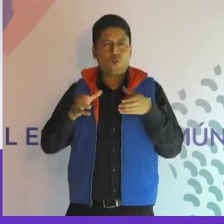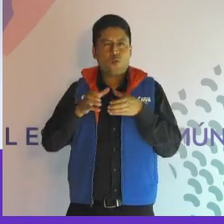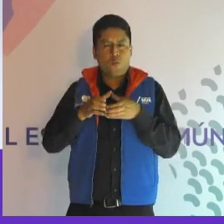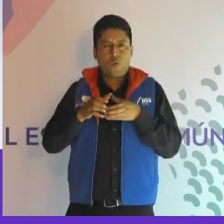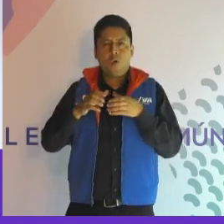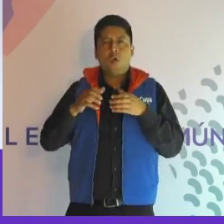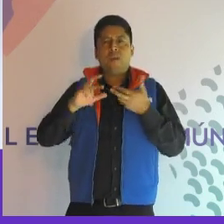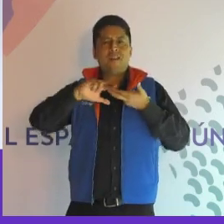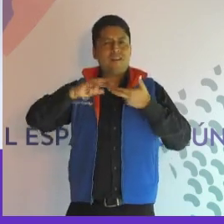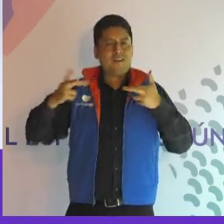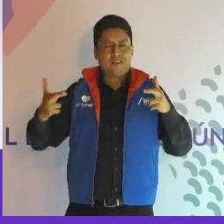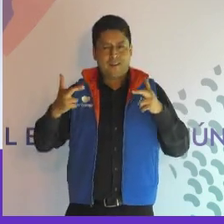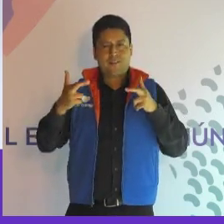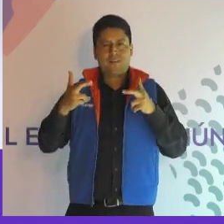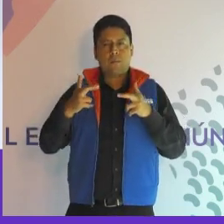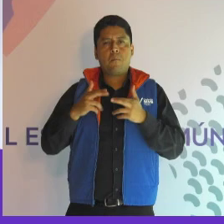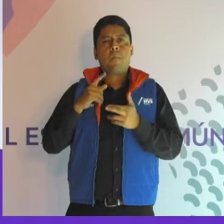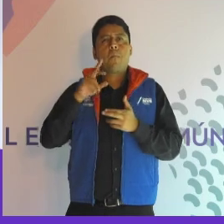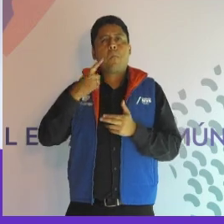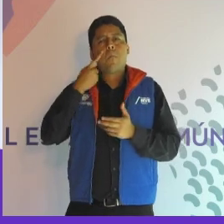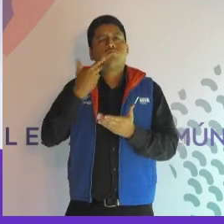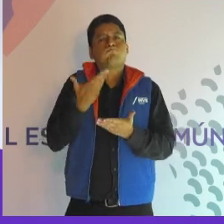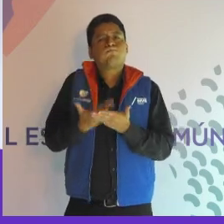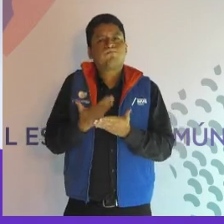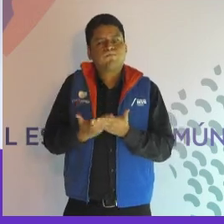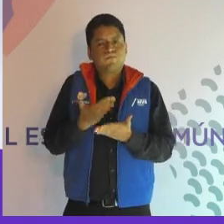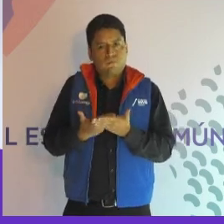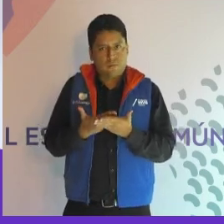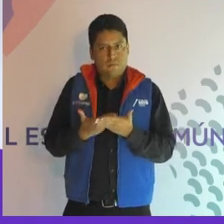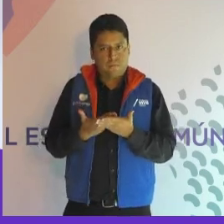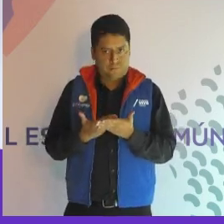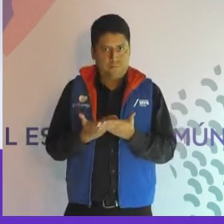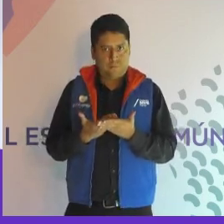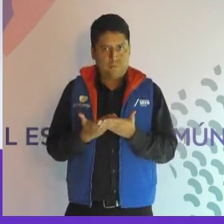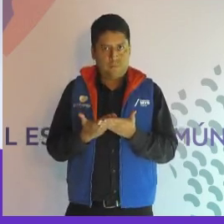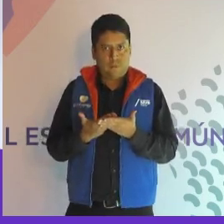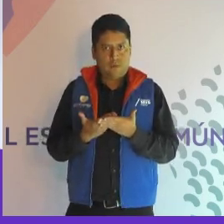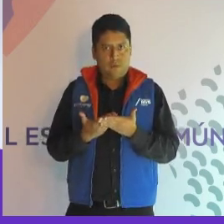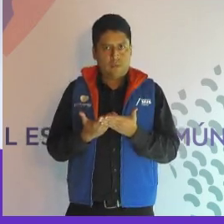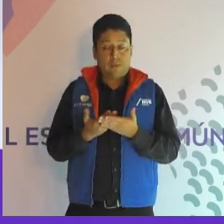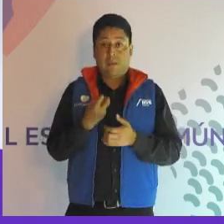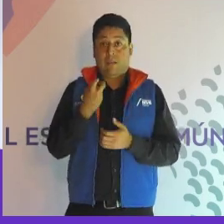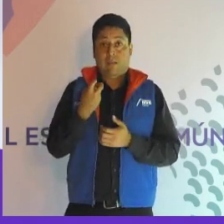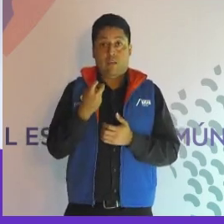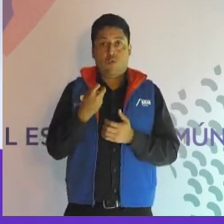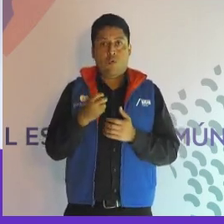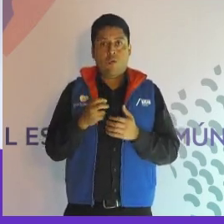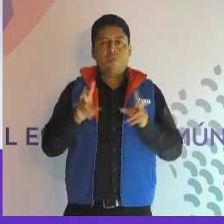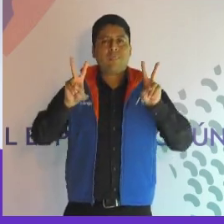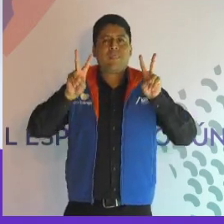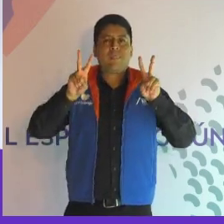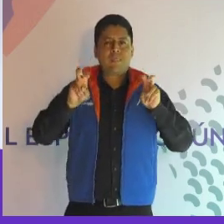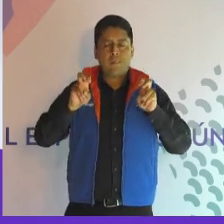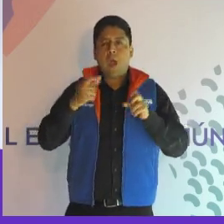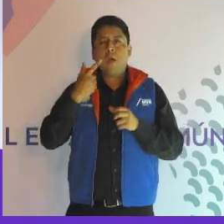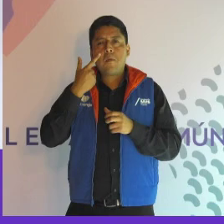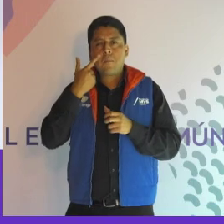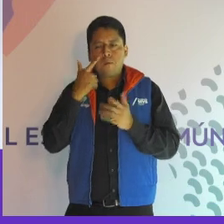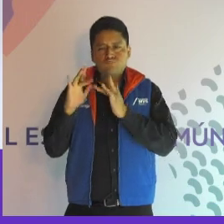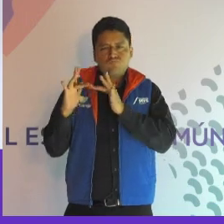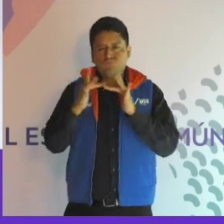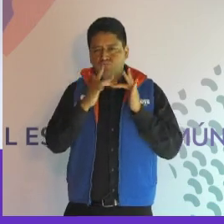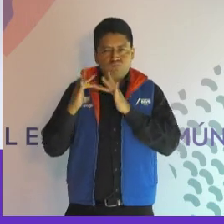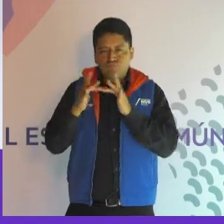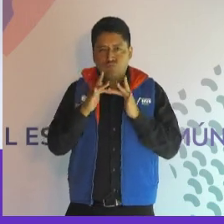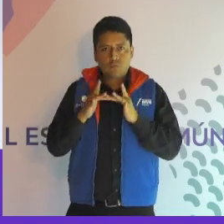Cuentas, en este muy interesante segundo conversatorio, una mirada crítica hacia las redes, de cómo ser más pares. Así que bueno,